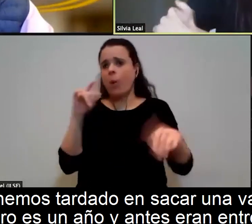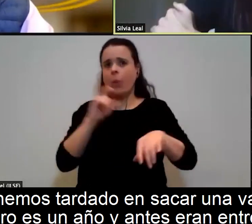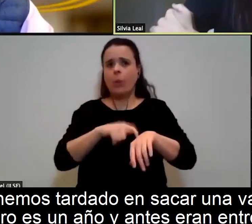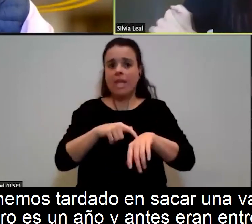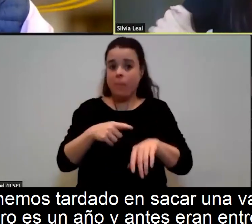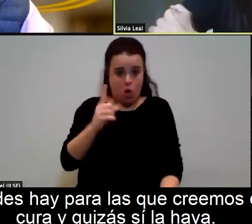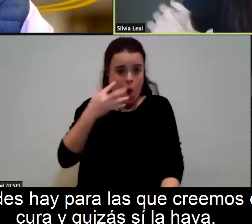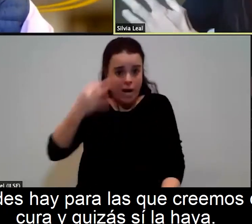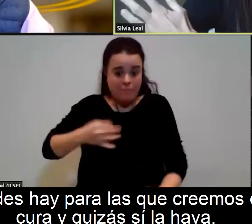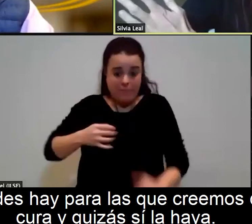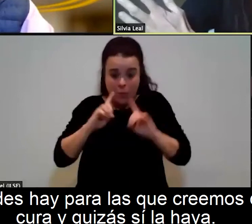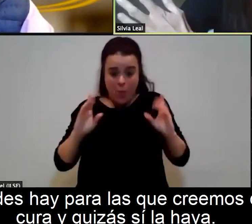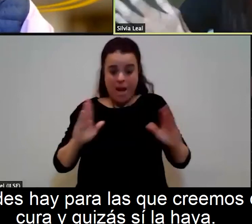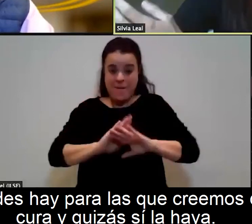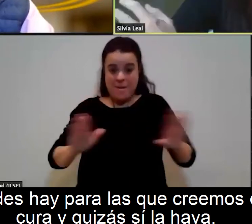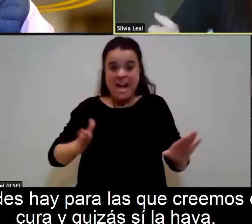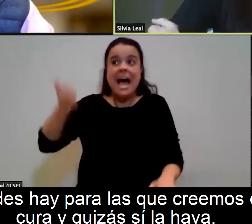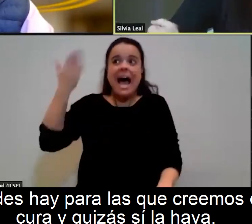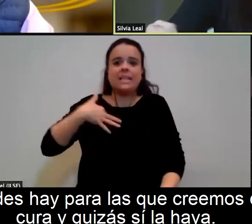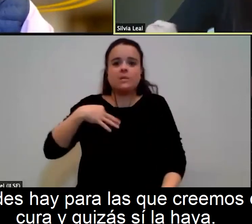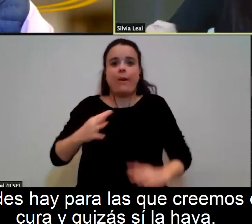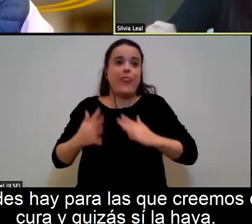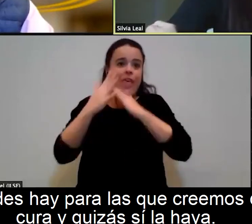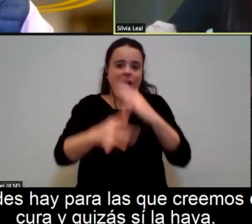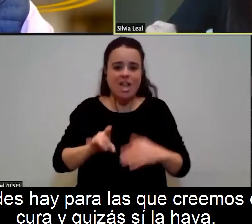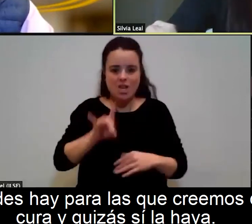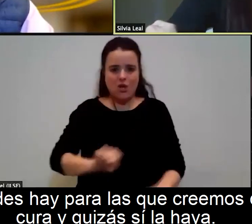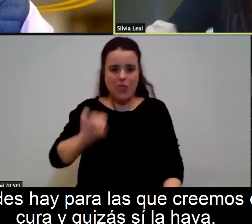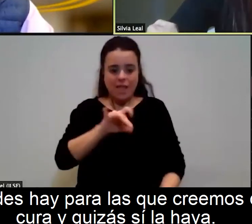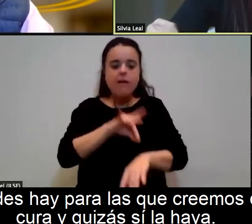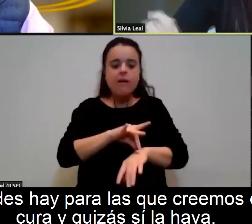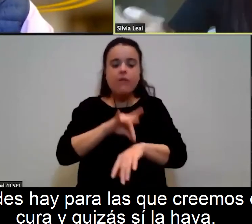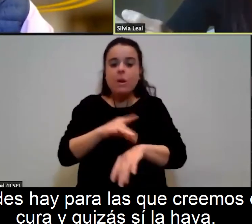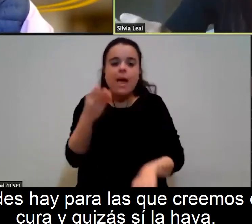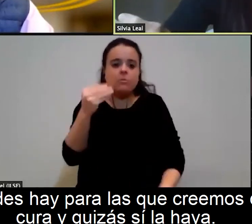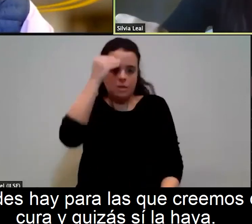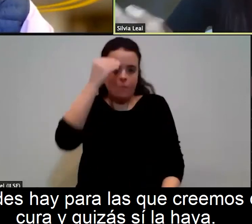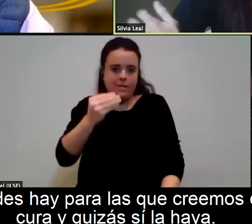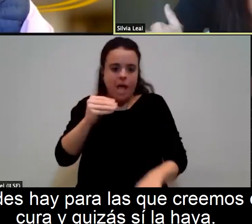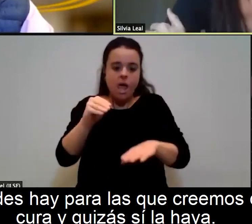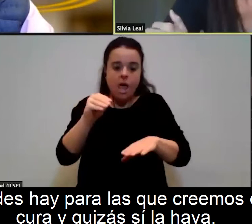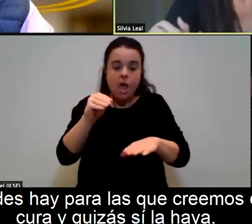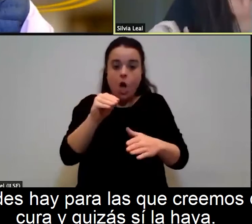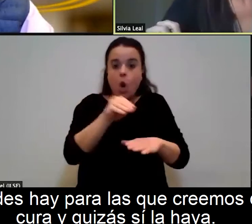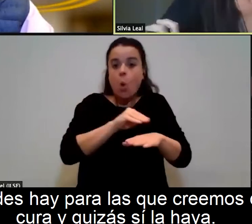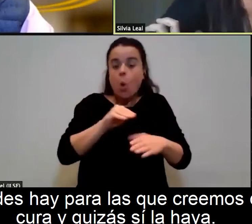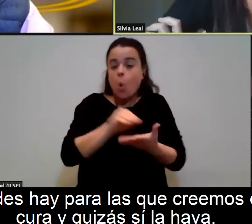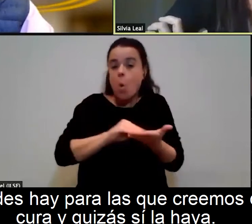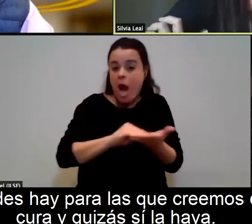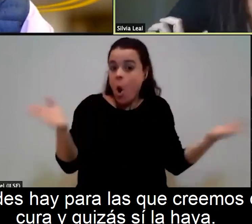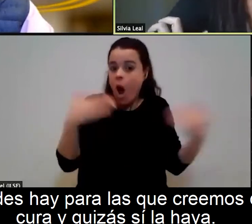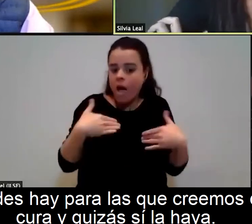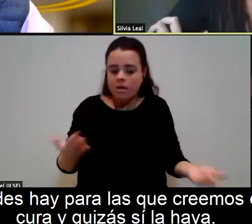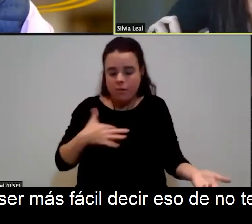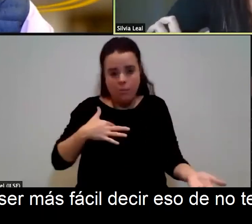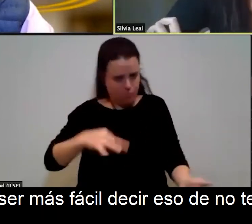10 y 15. Entonces, ¿cuántas enfermedades hay para las que creemos que no va a haber cura y que quizás sí que la haya, ¿no? Entonces, bueno, pues ahí